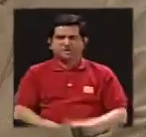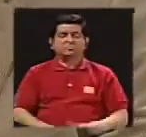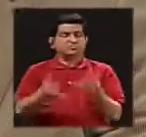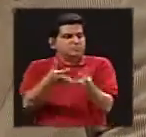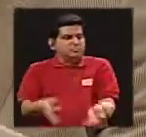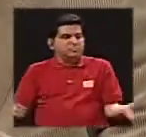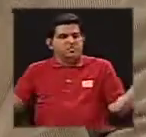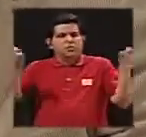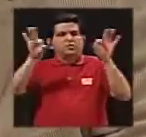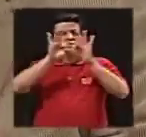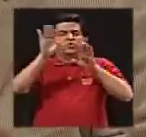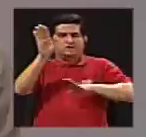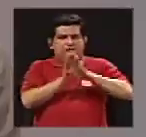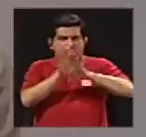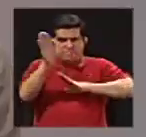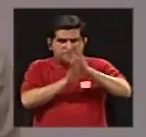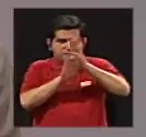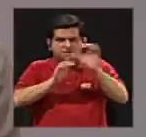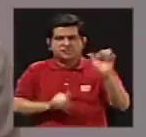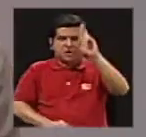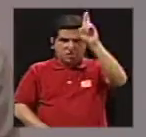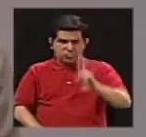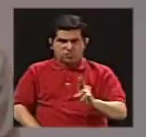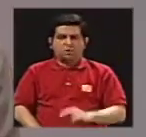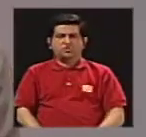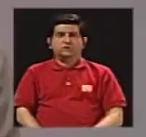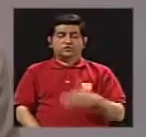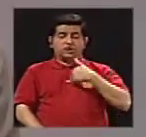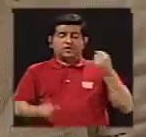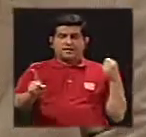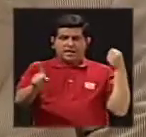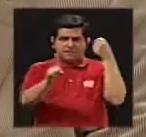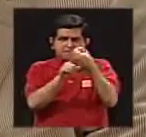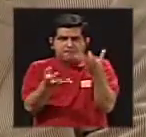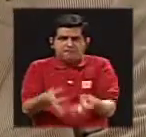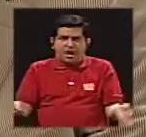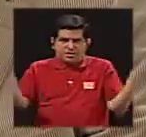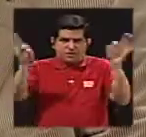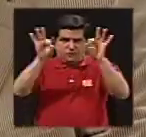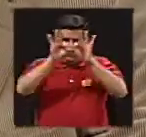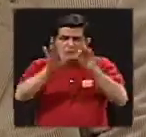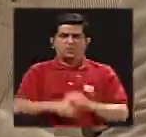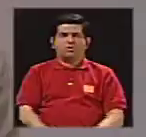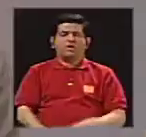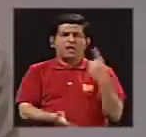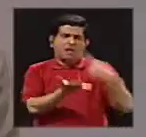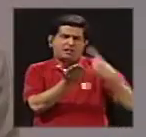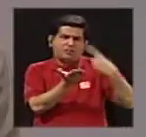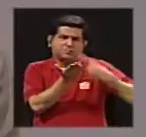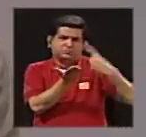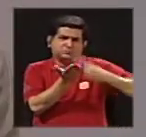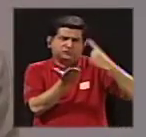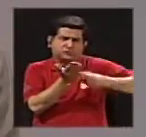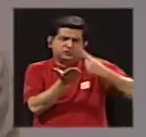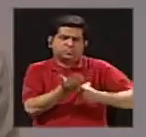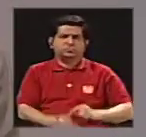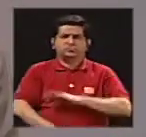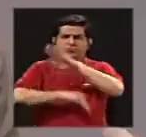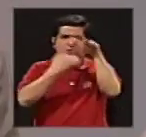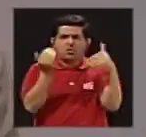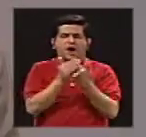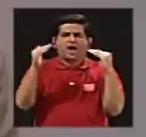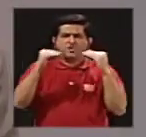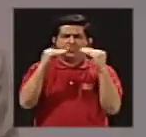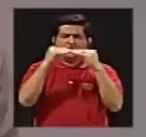vital en el desarrollo costarricense y tiene un impacto vital en la la discusión a todos los